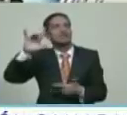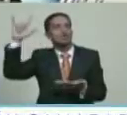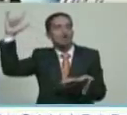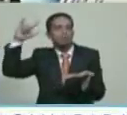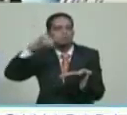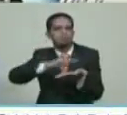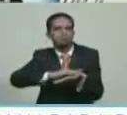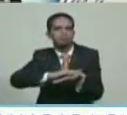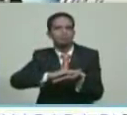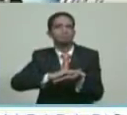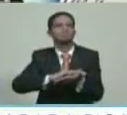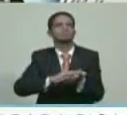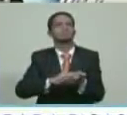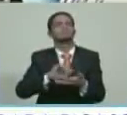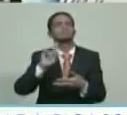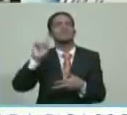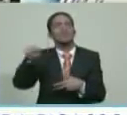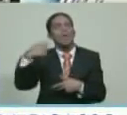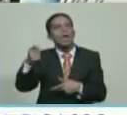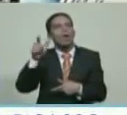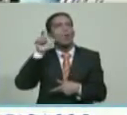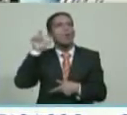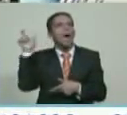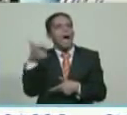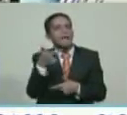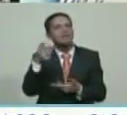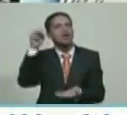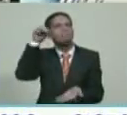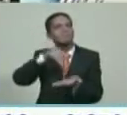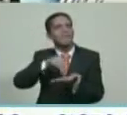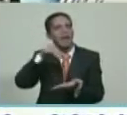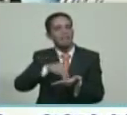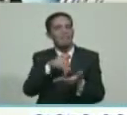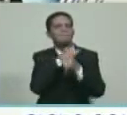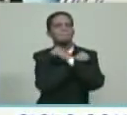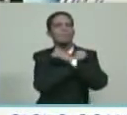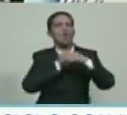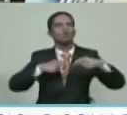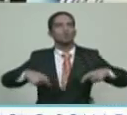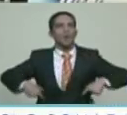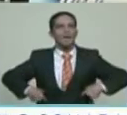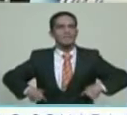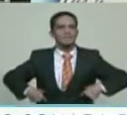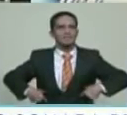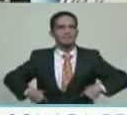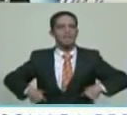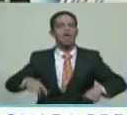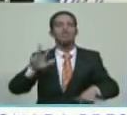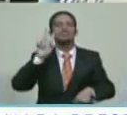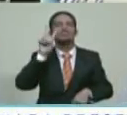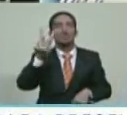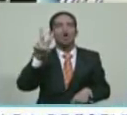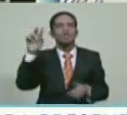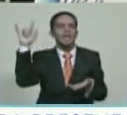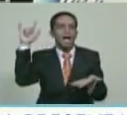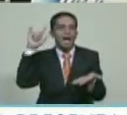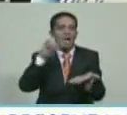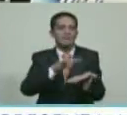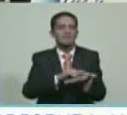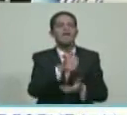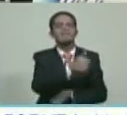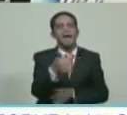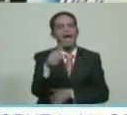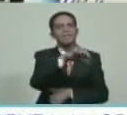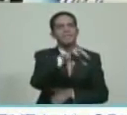incautadas. Luego Guárico, Miranda y Portuguesa, con la cantidad de 2 aeronaves incautadas cada